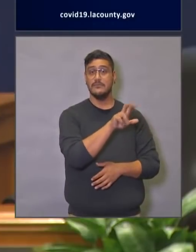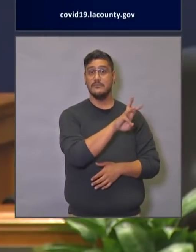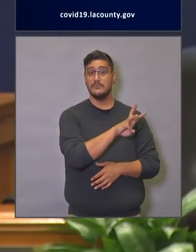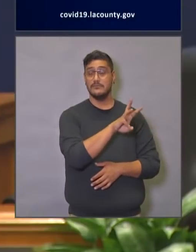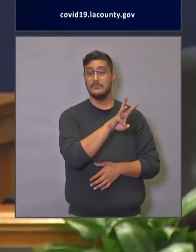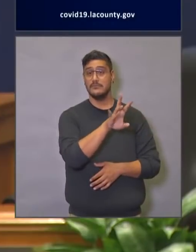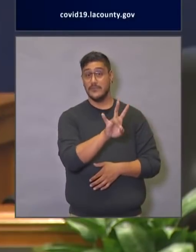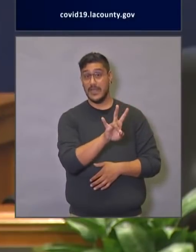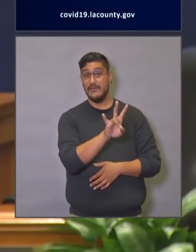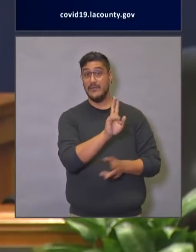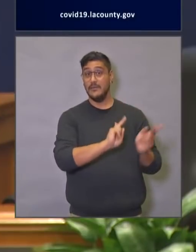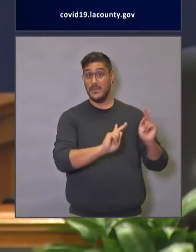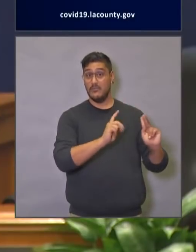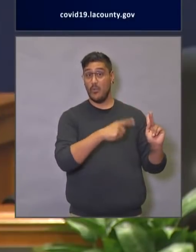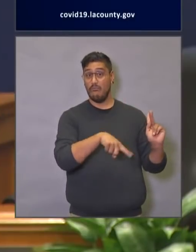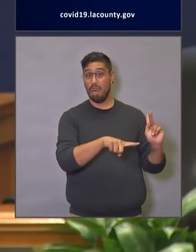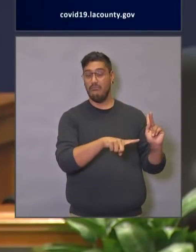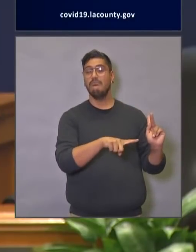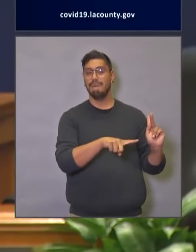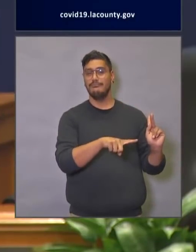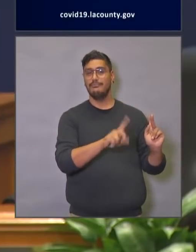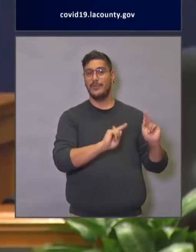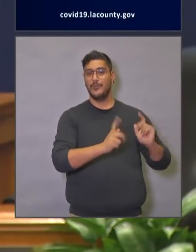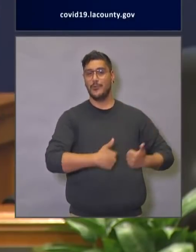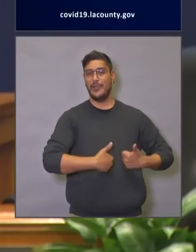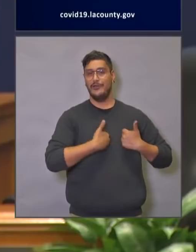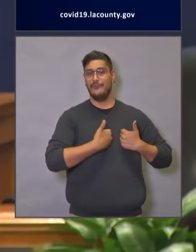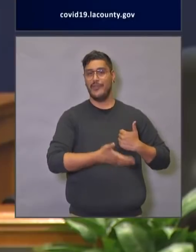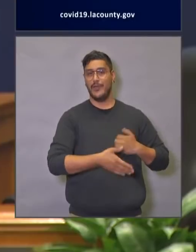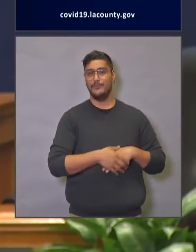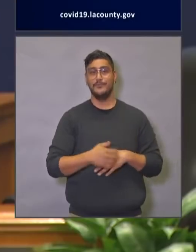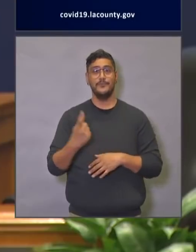14,367 de estos casos confirmados son residentes y